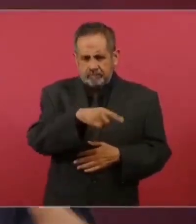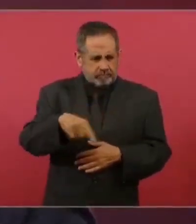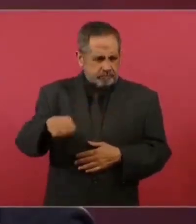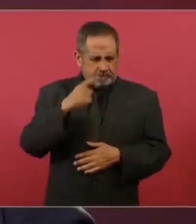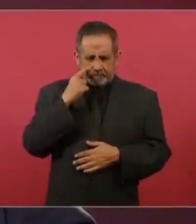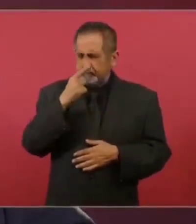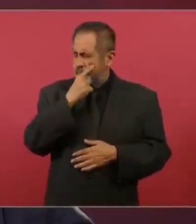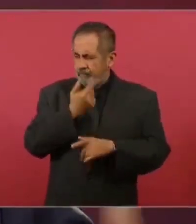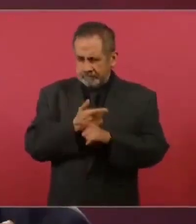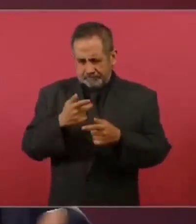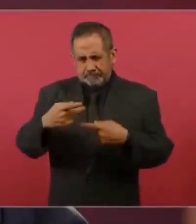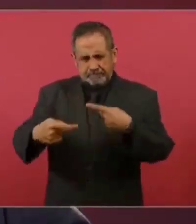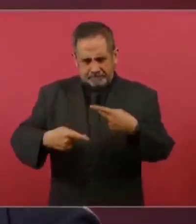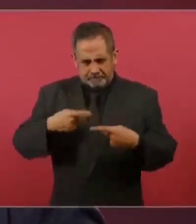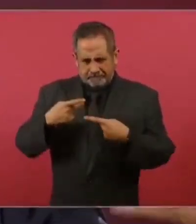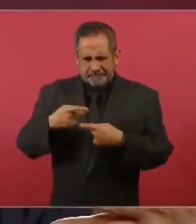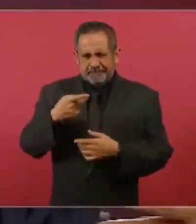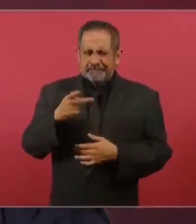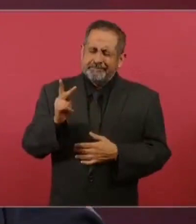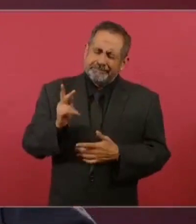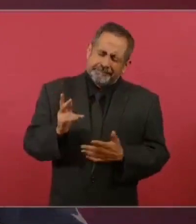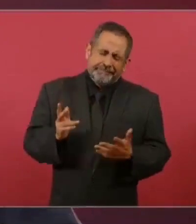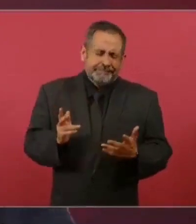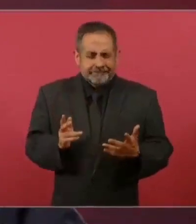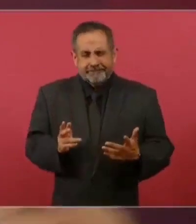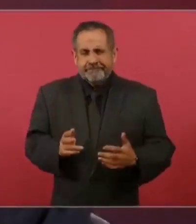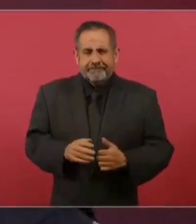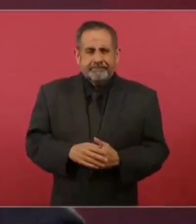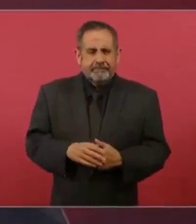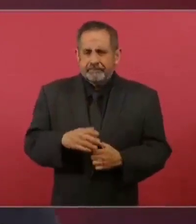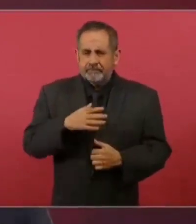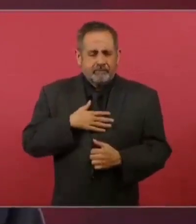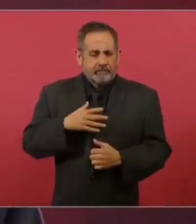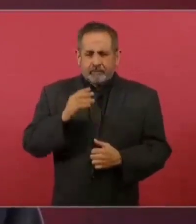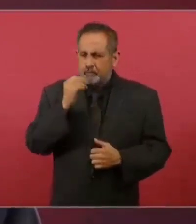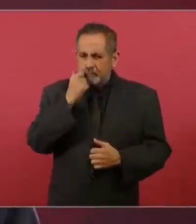libres, pero sí, no quiero